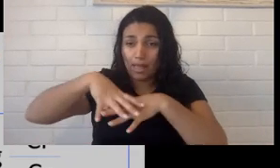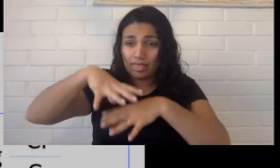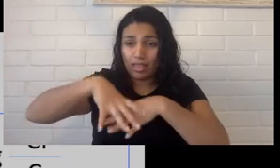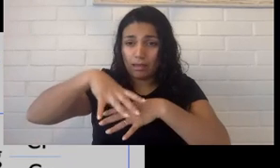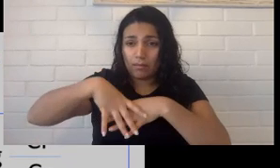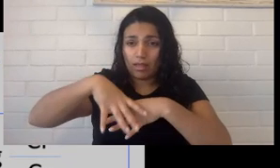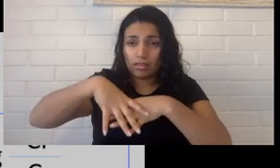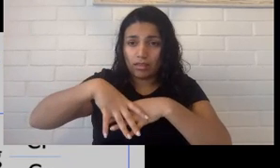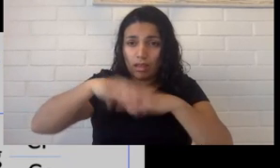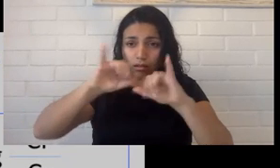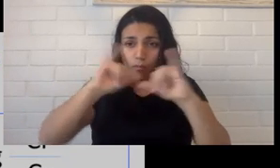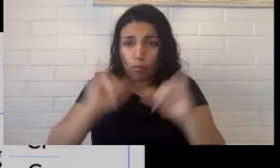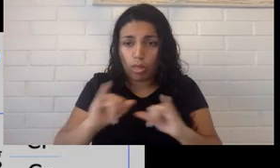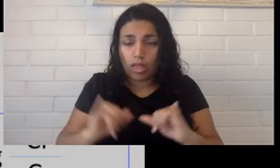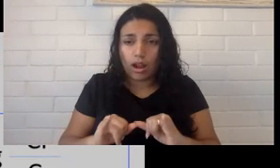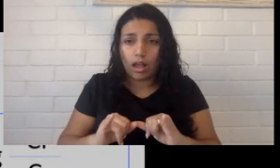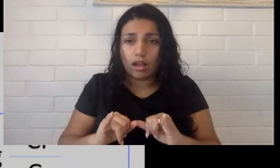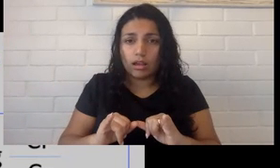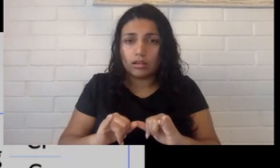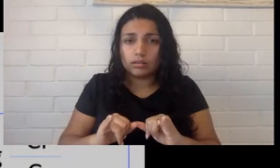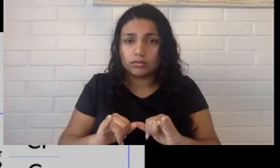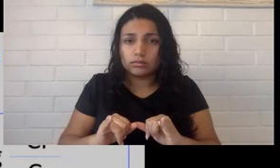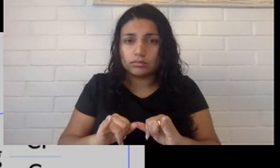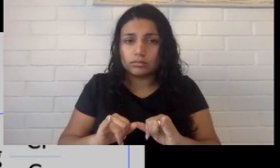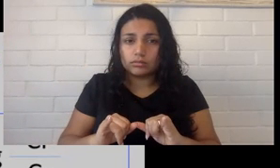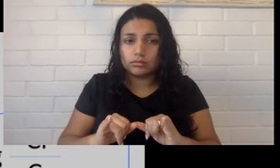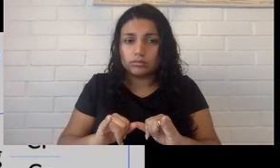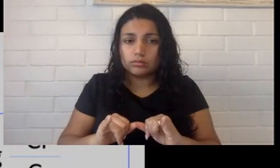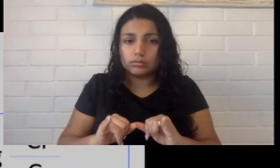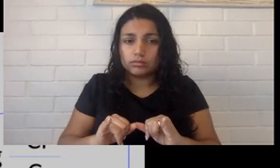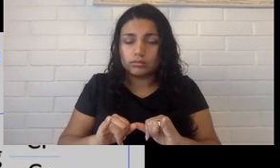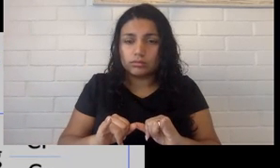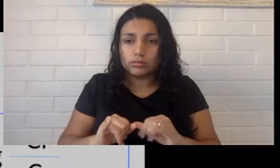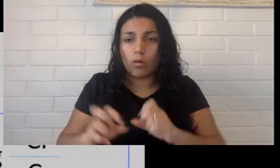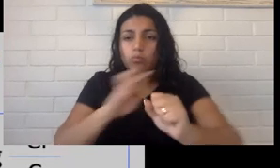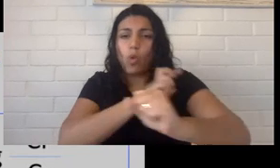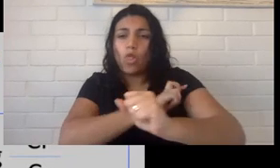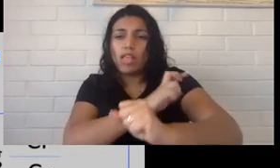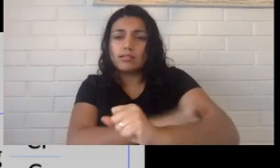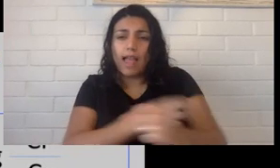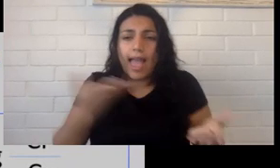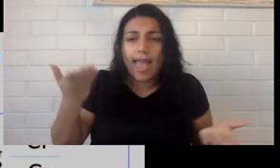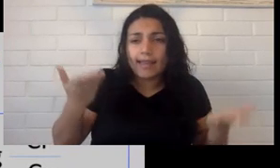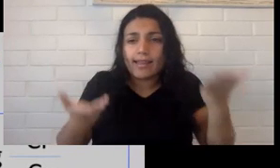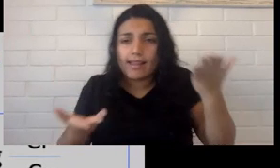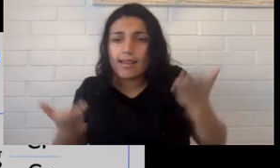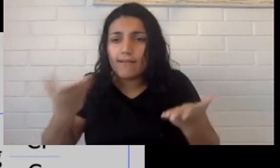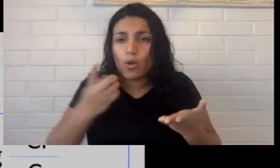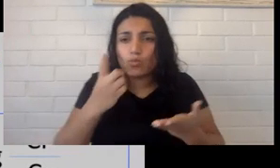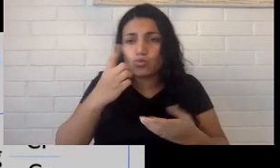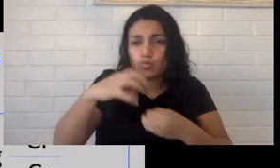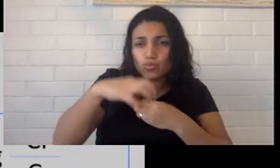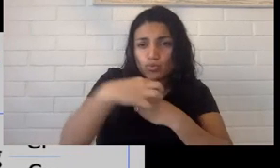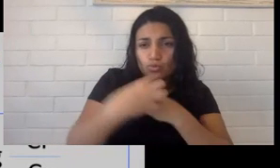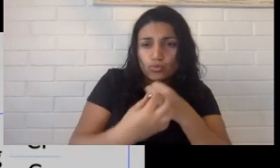modela justamente, en el fondo, el potencial de equilibrio para un ion, que viene